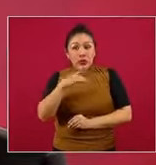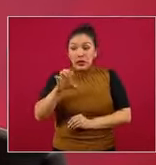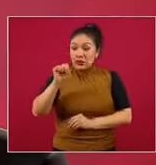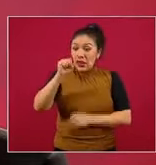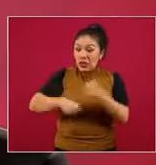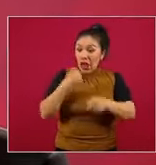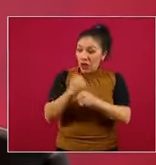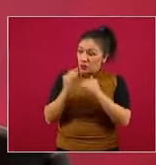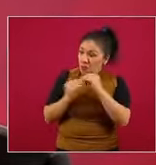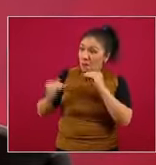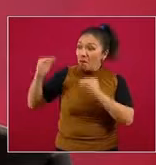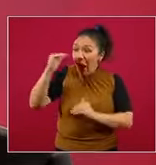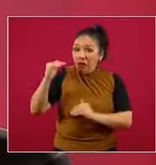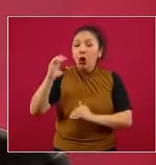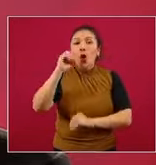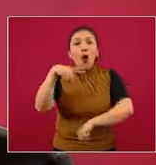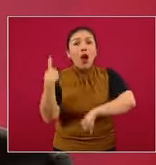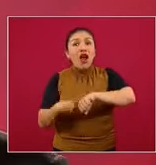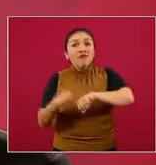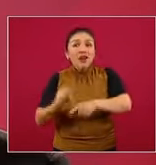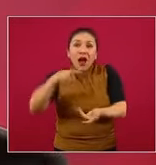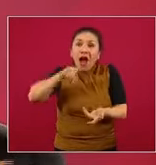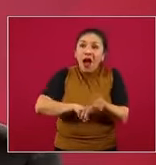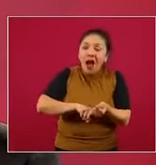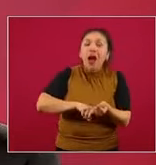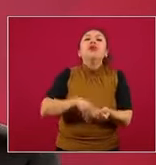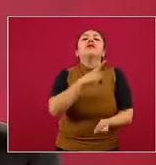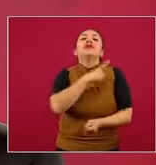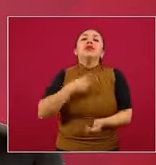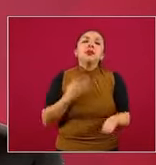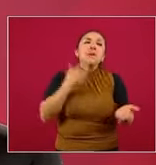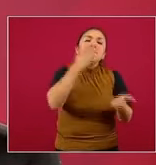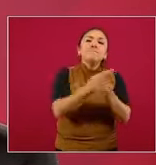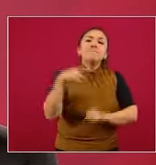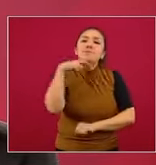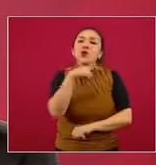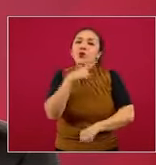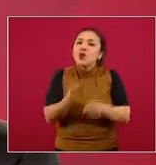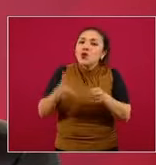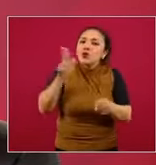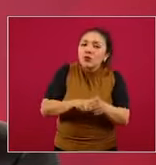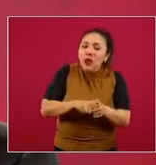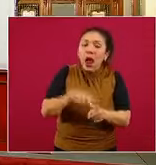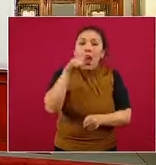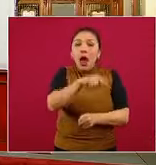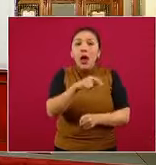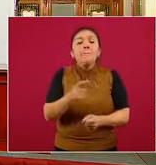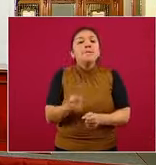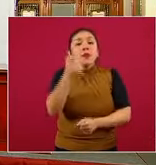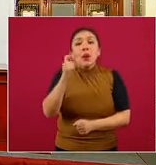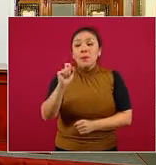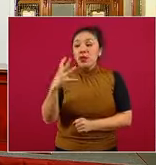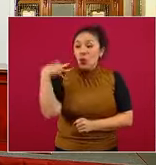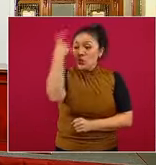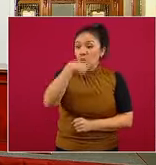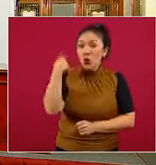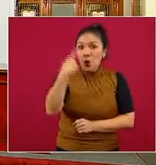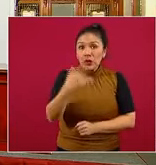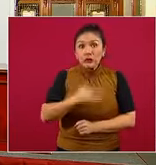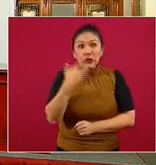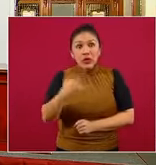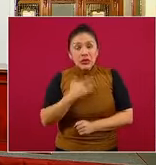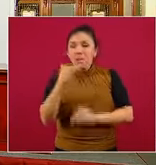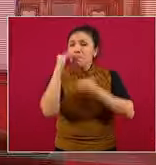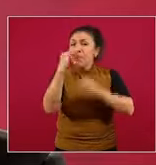o más años de edad o enfermedades crónicas, acudir prontamente al hospital en las primeras 24 horas,